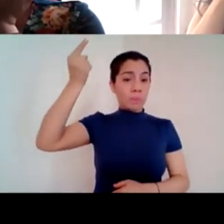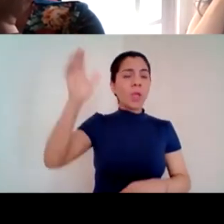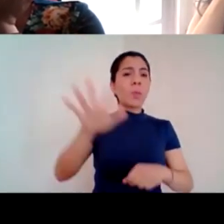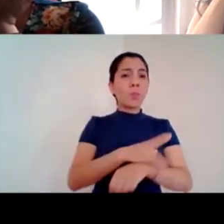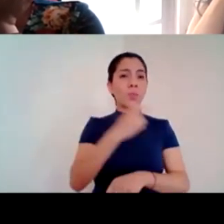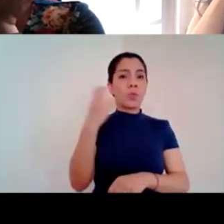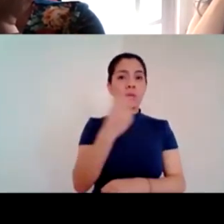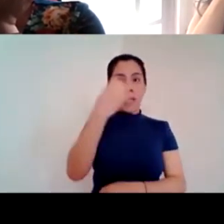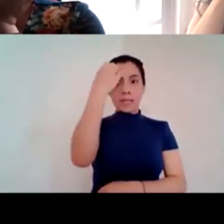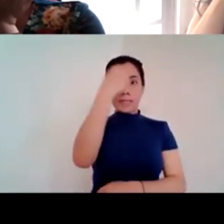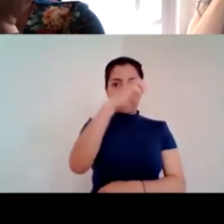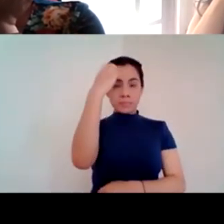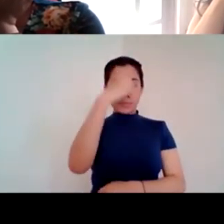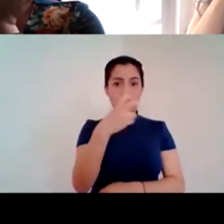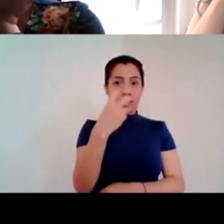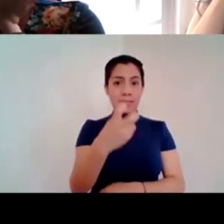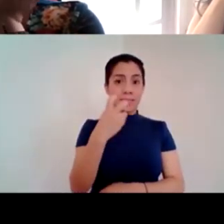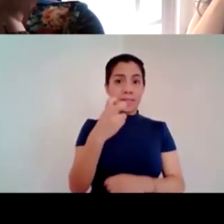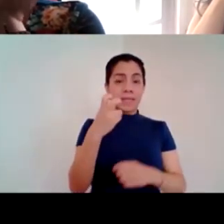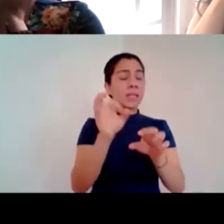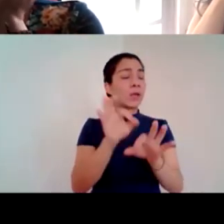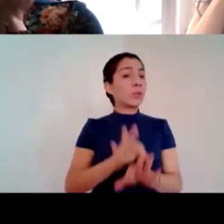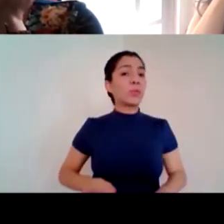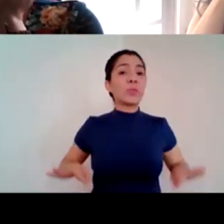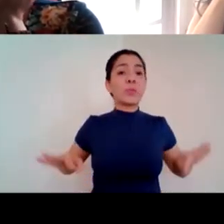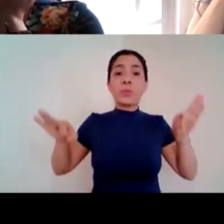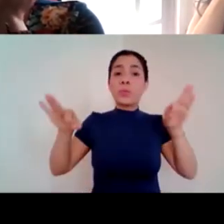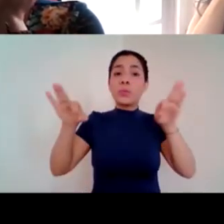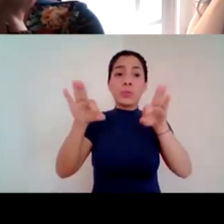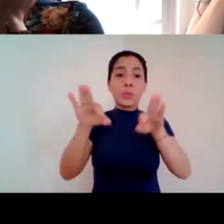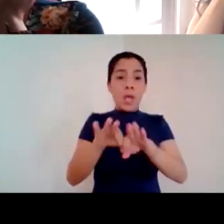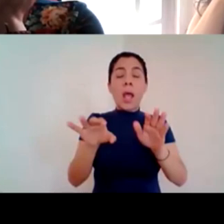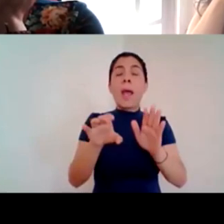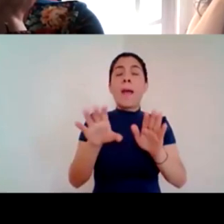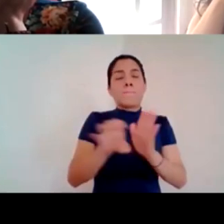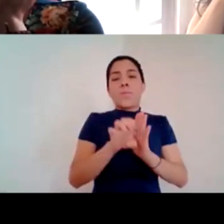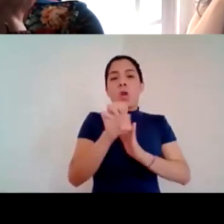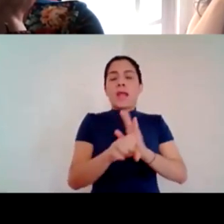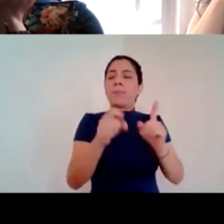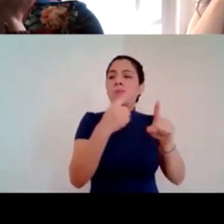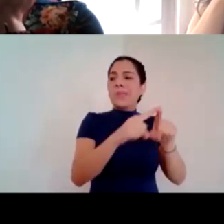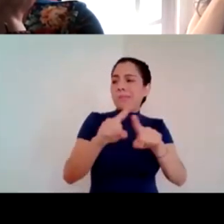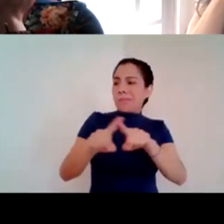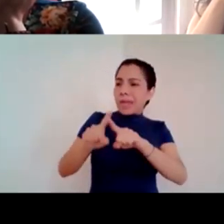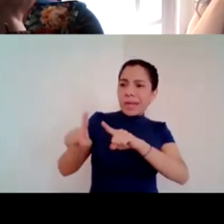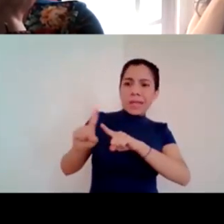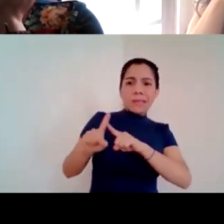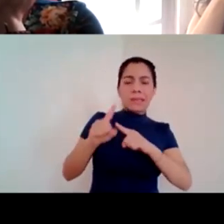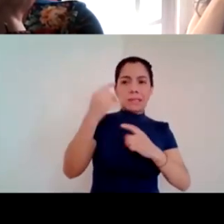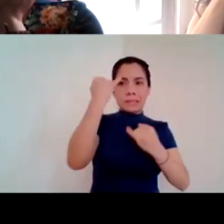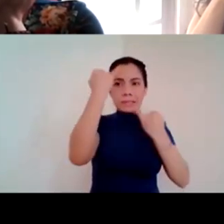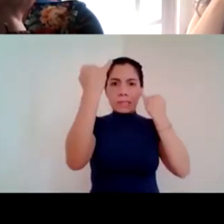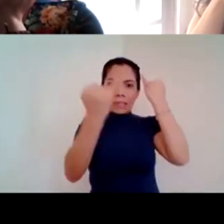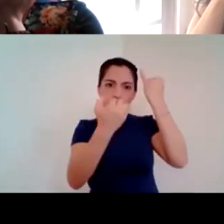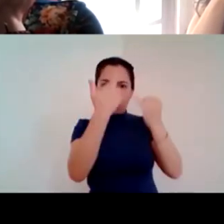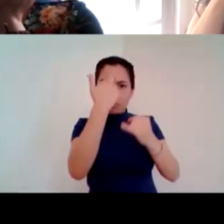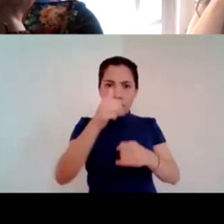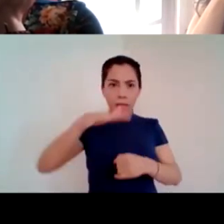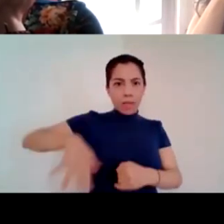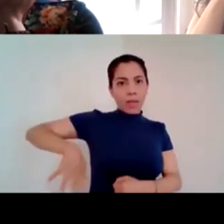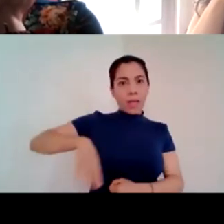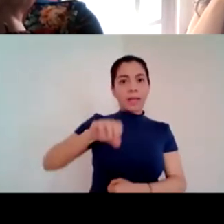la primera edad es fundamental se nos han dado argumentos sumamente válidos tanto la compañera Sandra como